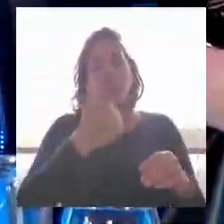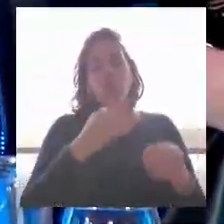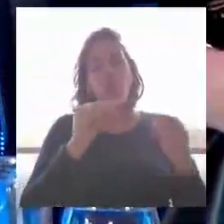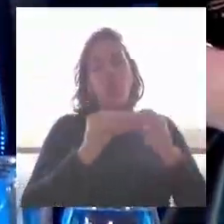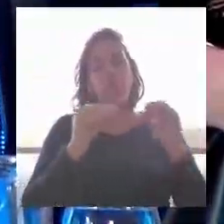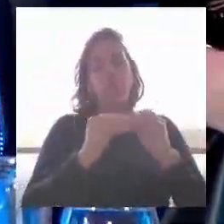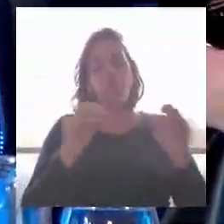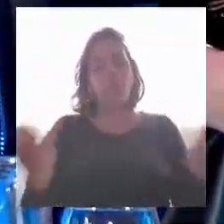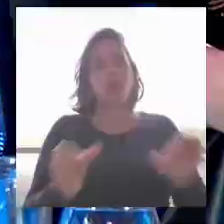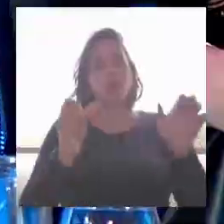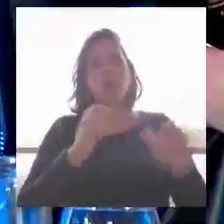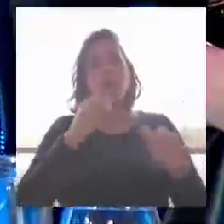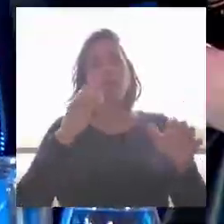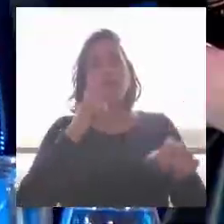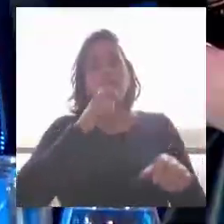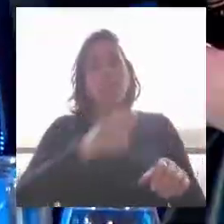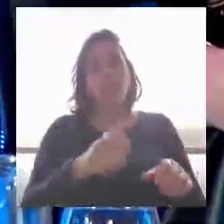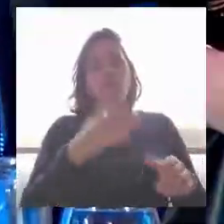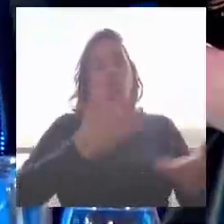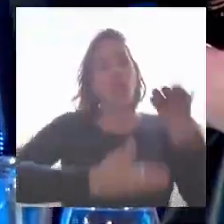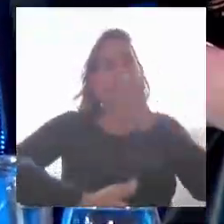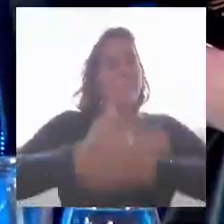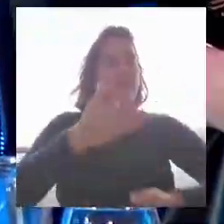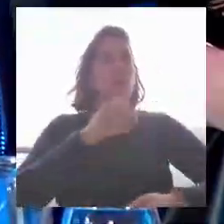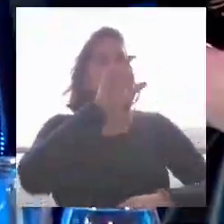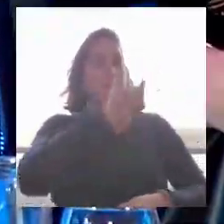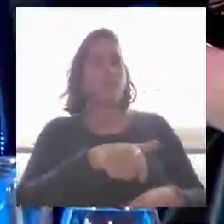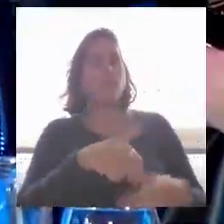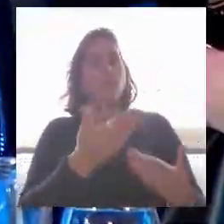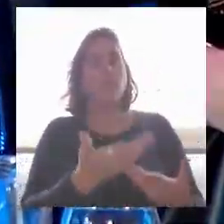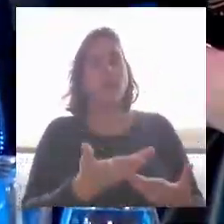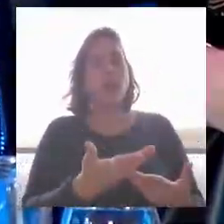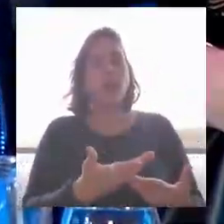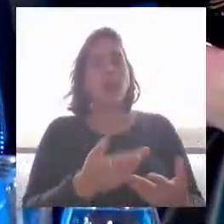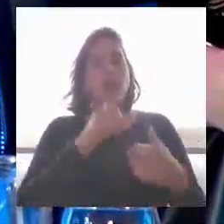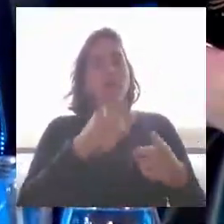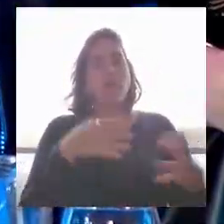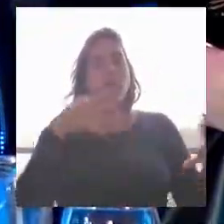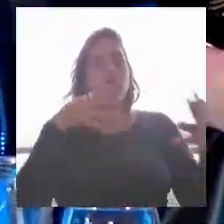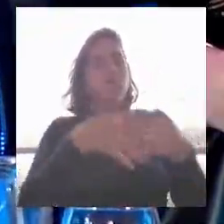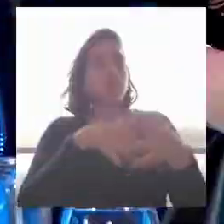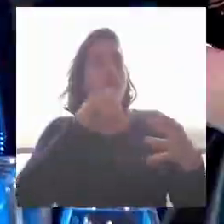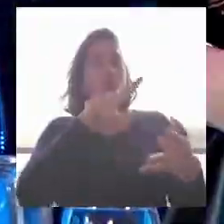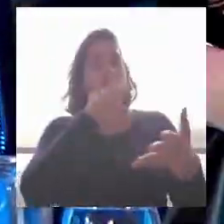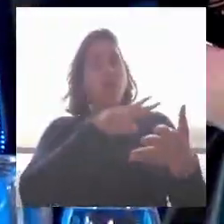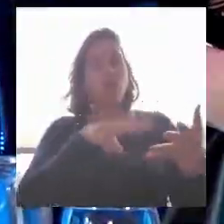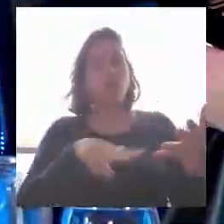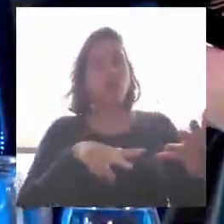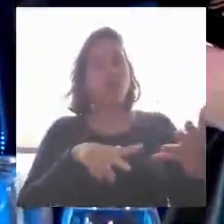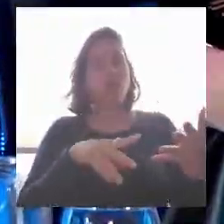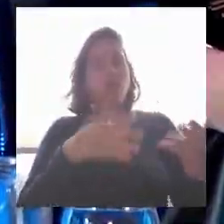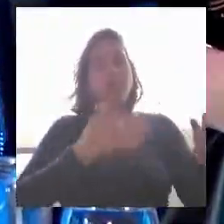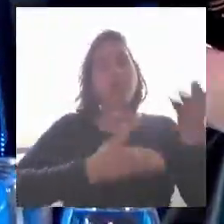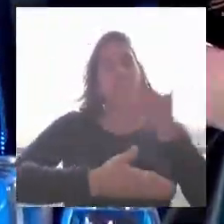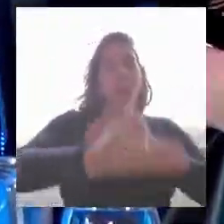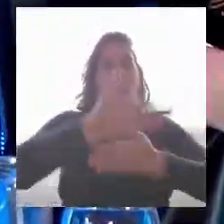el significado, intercambiar con el autor y con esta visión transaccional de la lectura, que es un diálogo entre el lector,